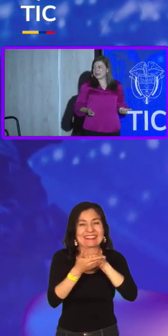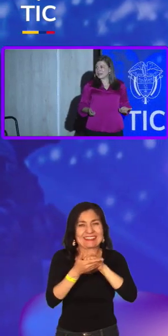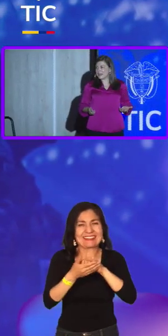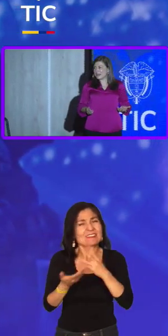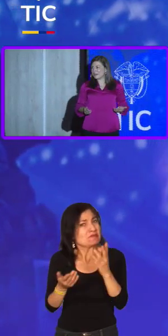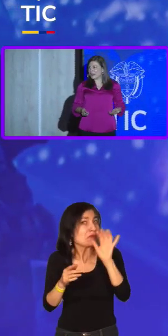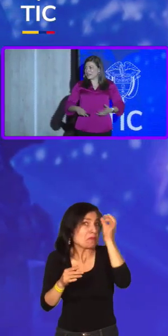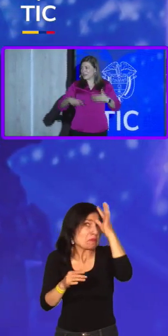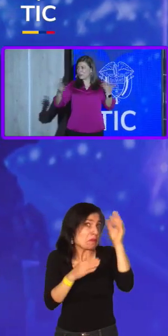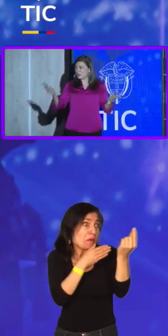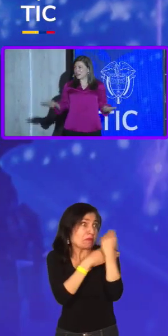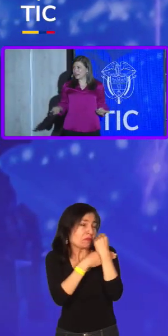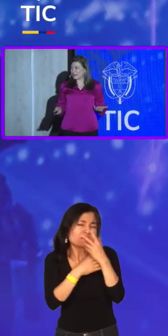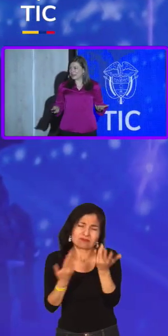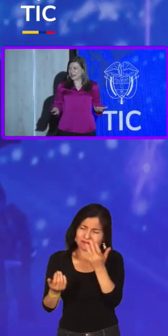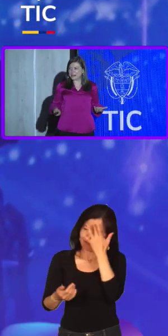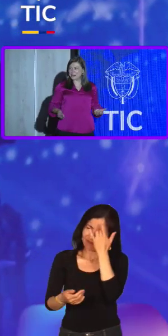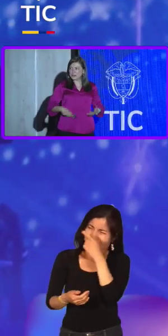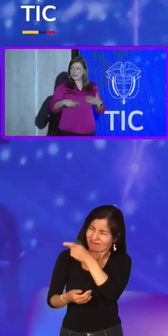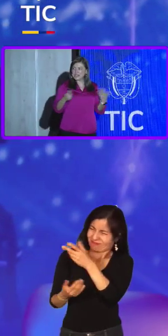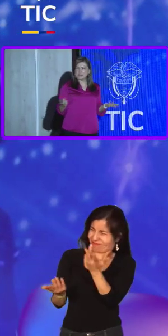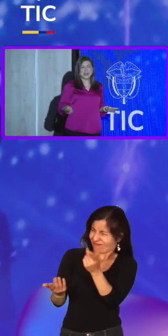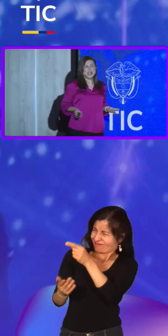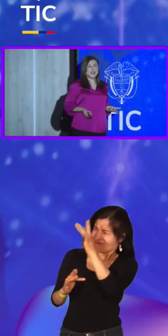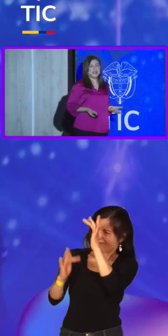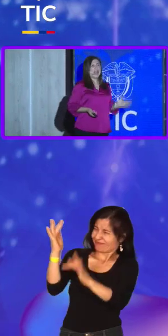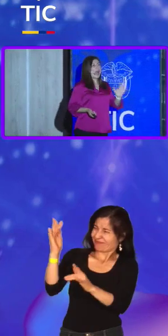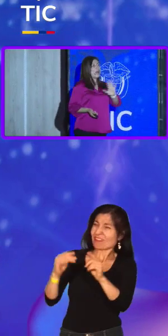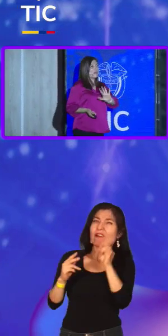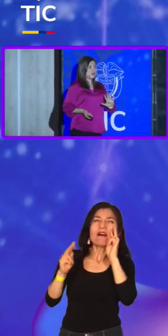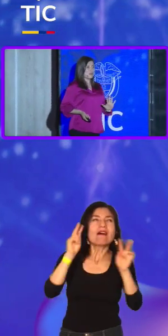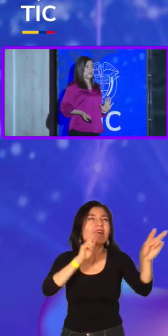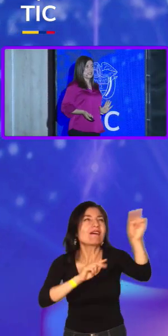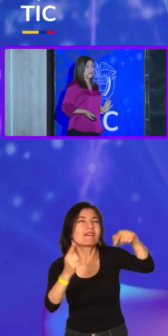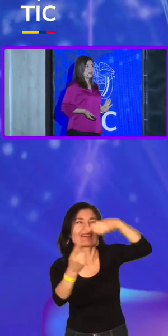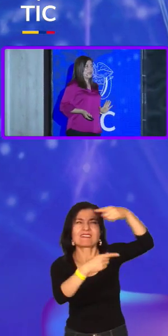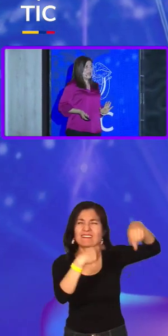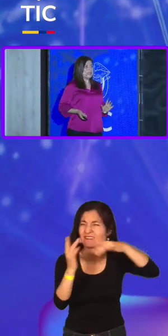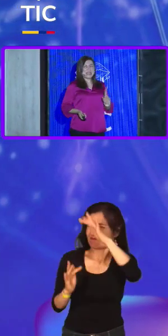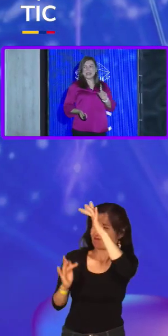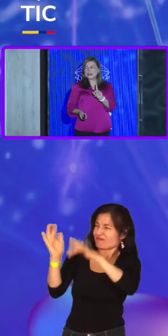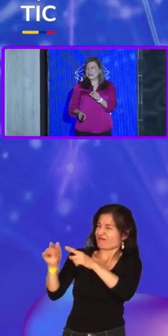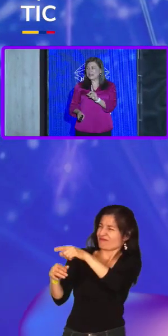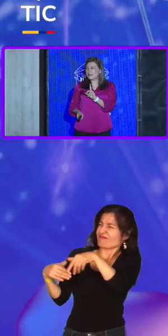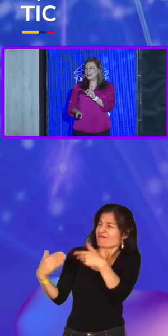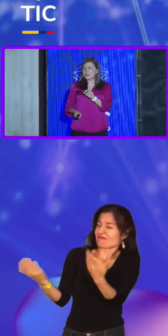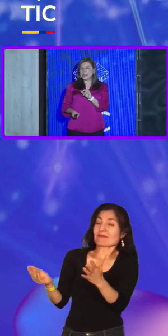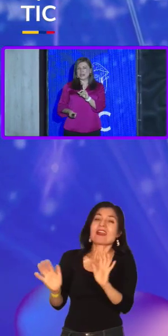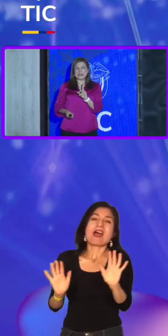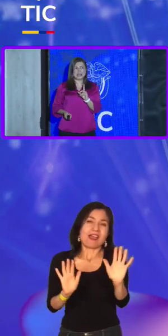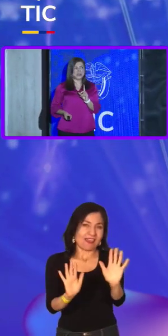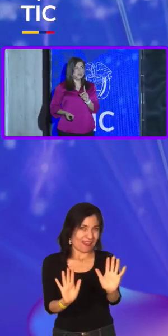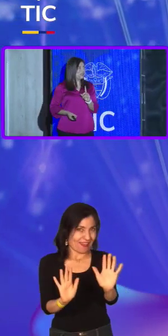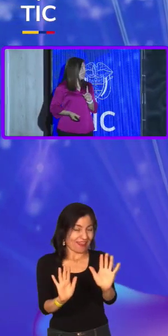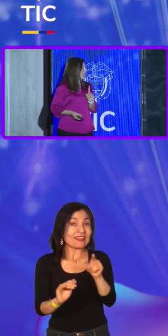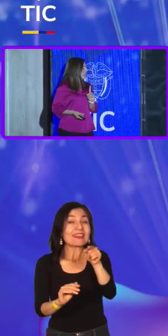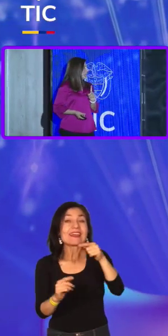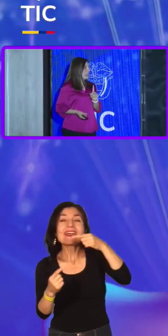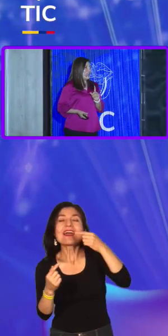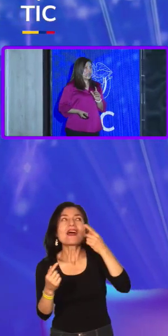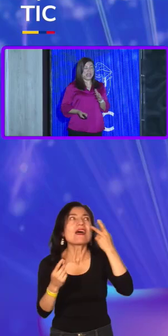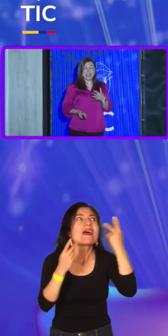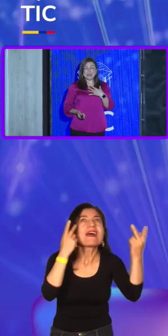se le ocurre meterse a organizar un proyecto que tiene que ver con turismo? Yo les dije, ah, pero un momentito, es que hay un aspecto del